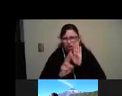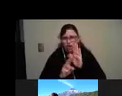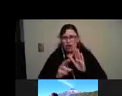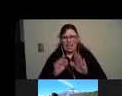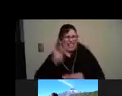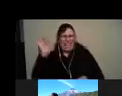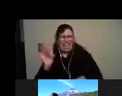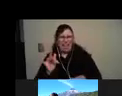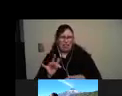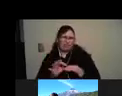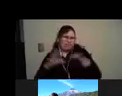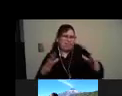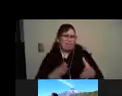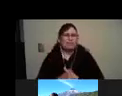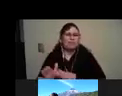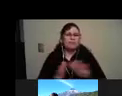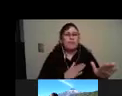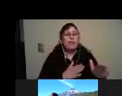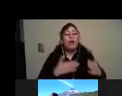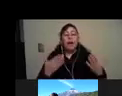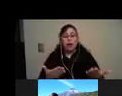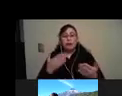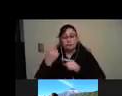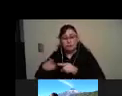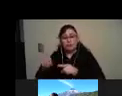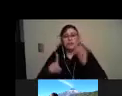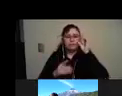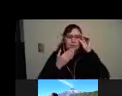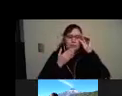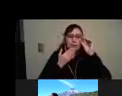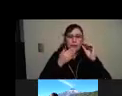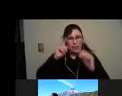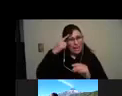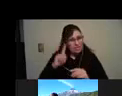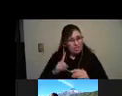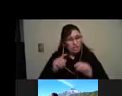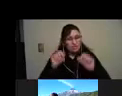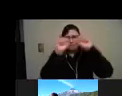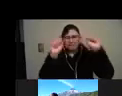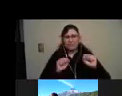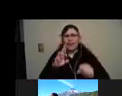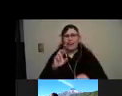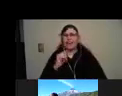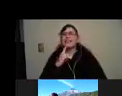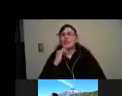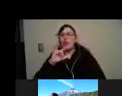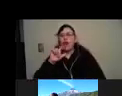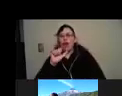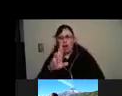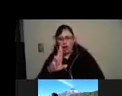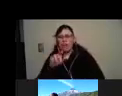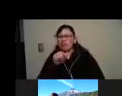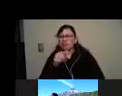Lesiones del sistema reticular, ¿cierto? Además, como parte de la fisiopatología, recordarles que el sistema reticular